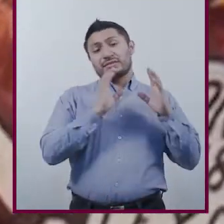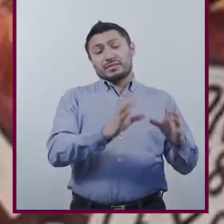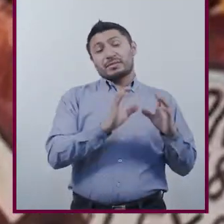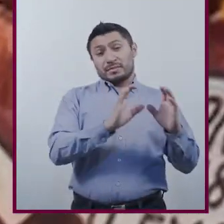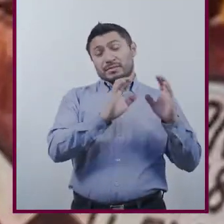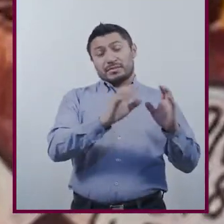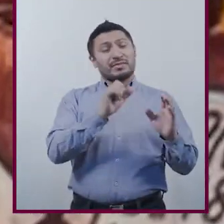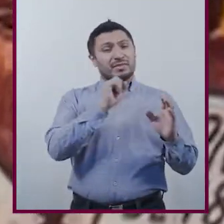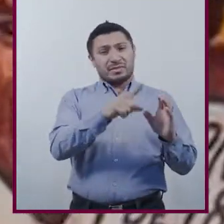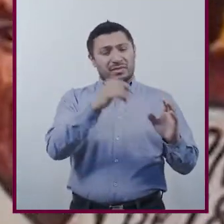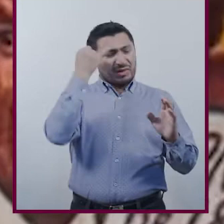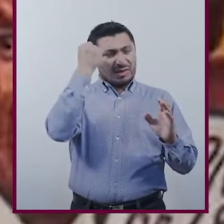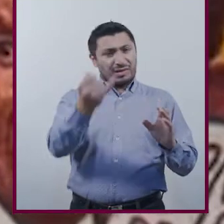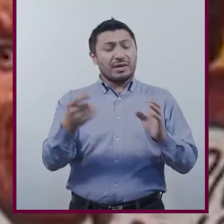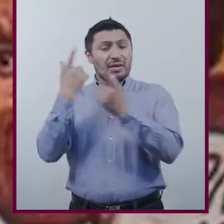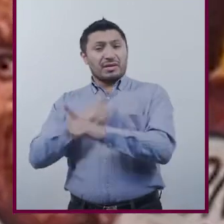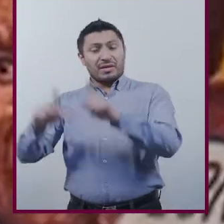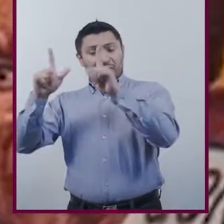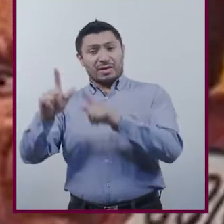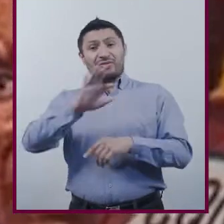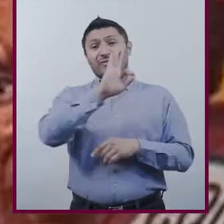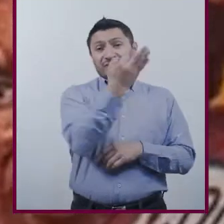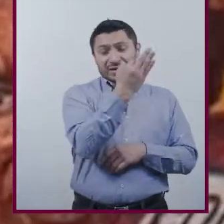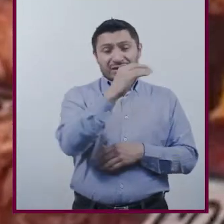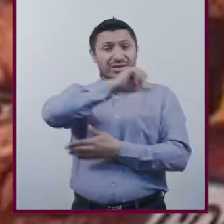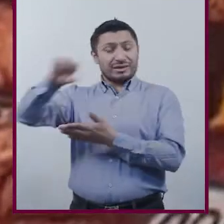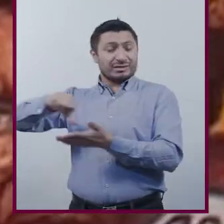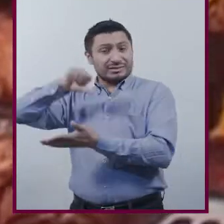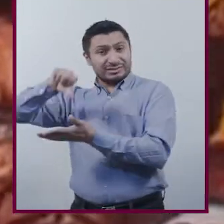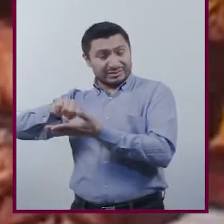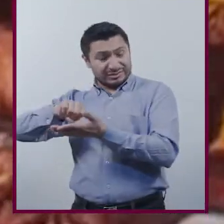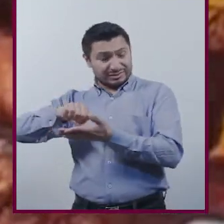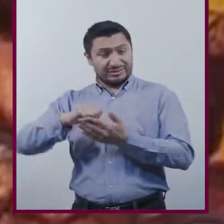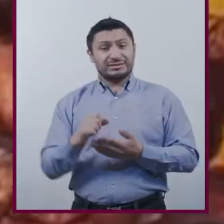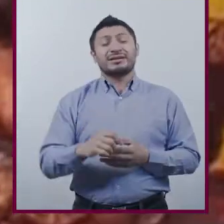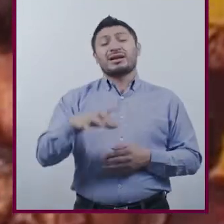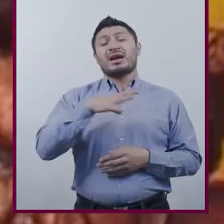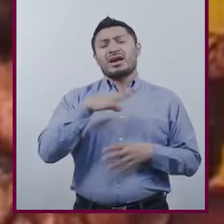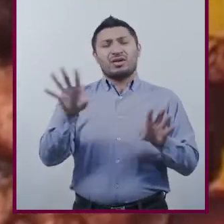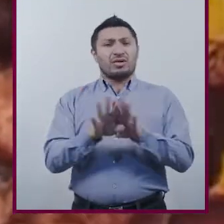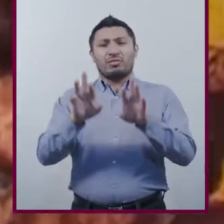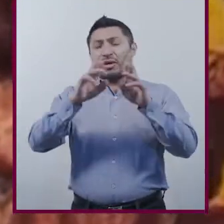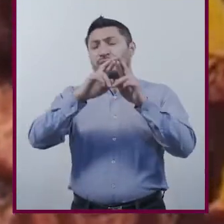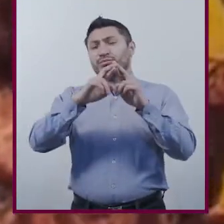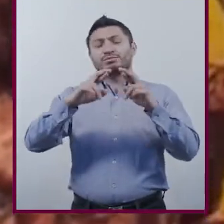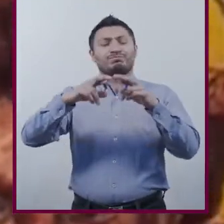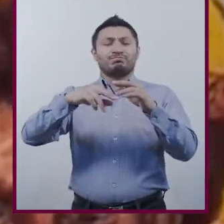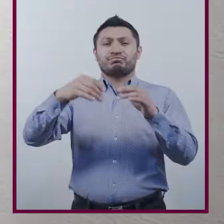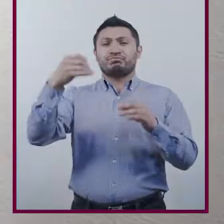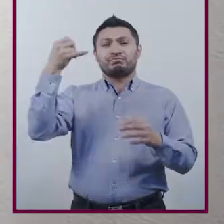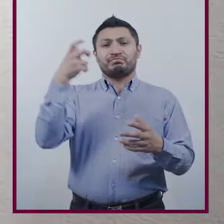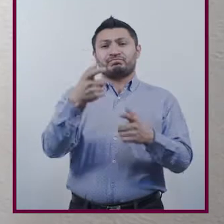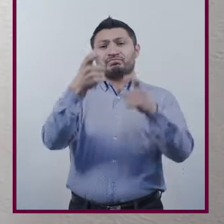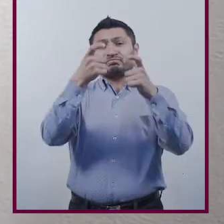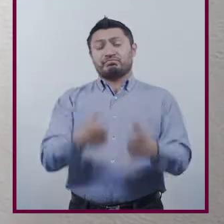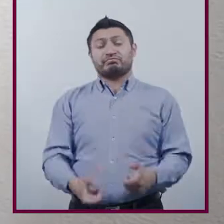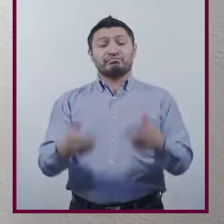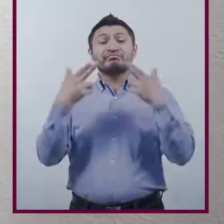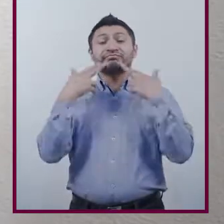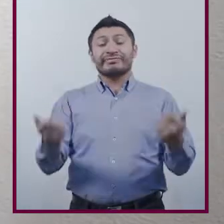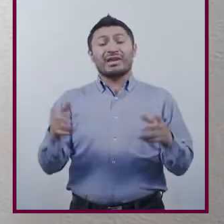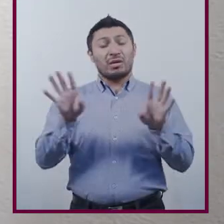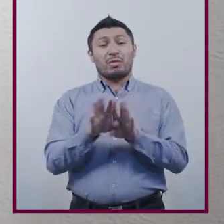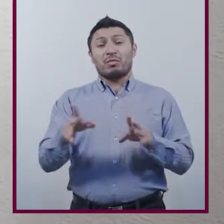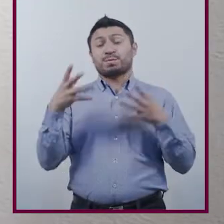liberales, entre federalistas y centralistas, además de una quiebra de la hacienda pública, con una enorme